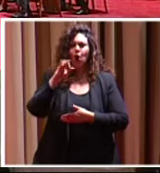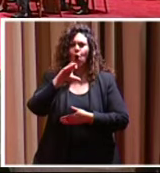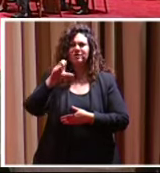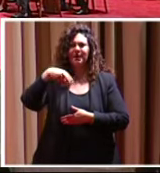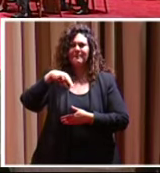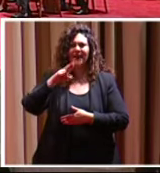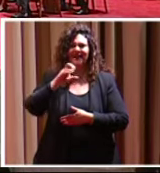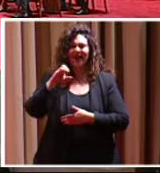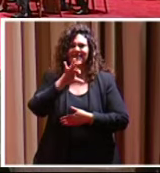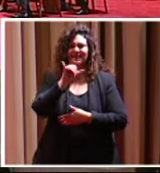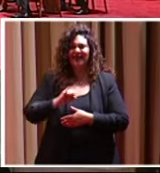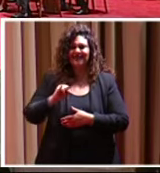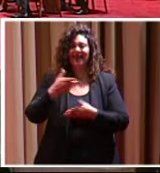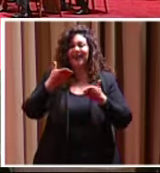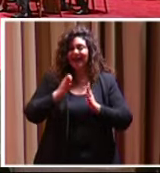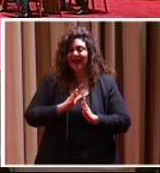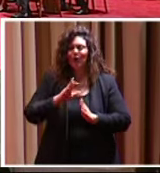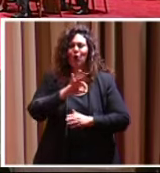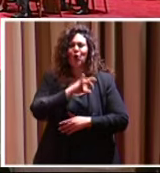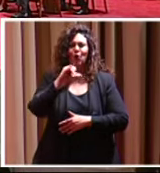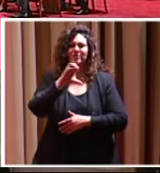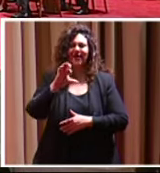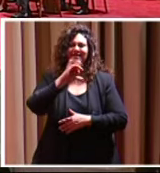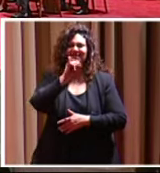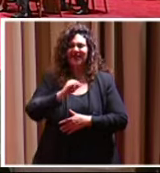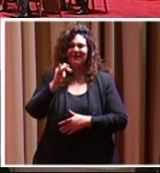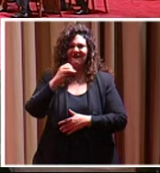Sánchez Carrión, hijo de José Sánchez Fava.